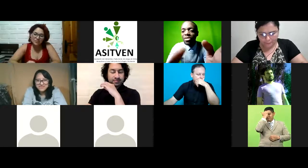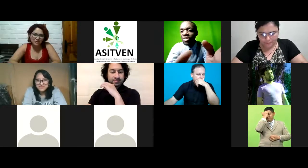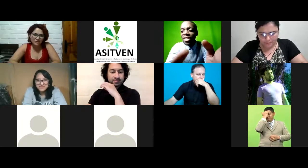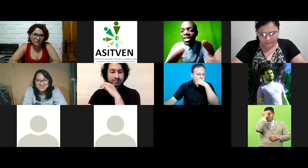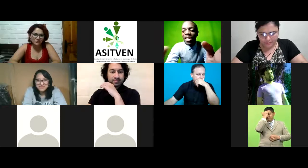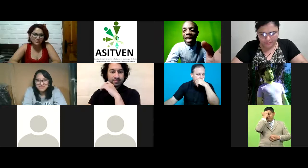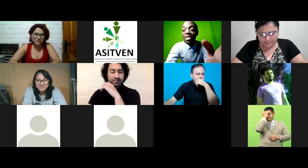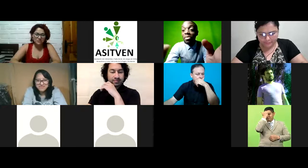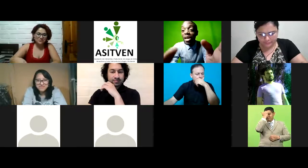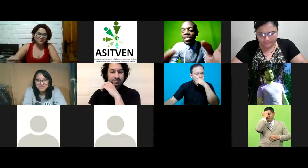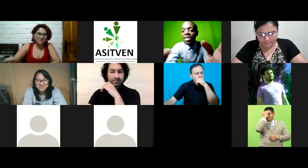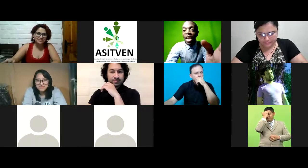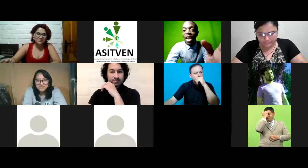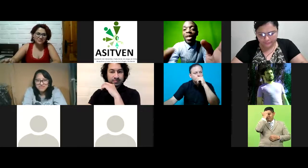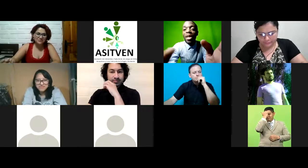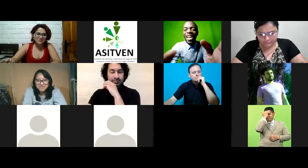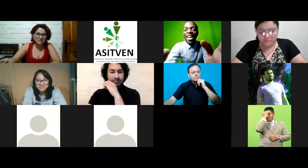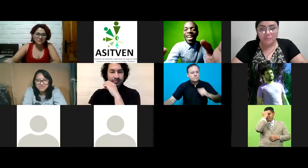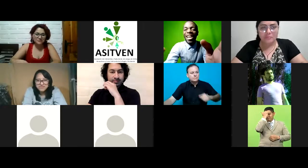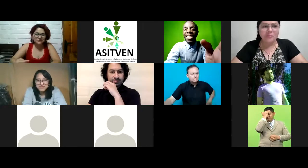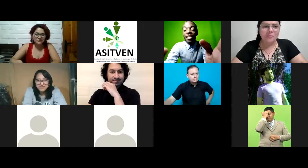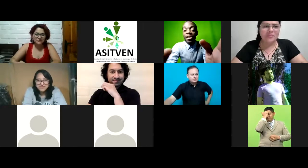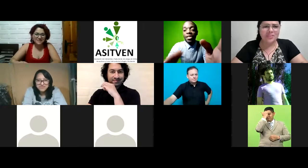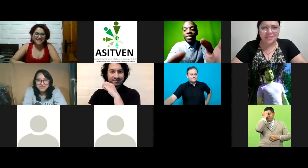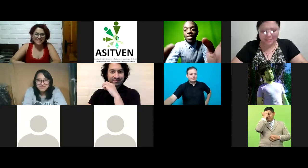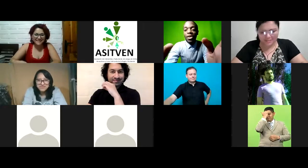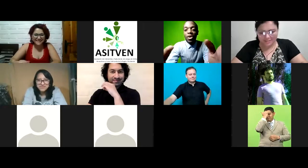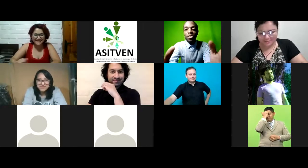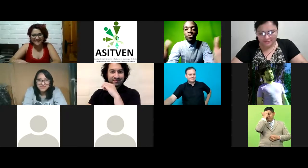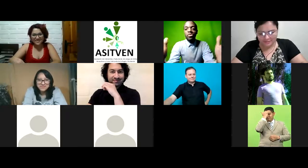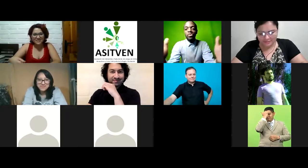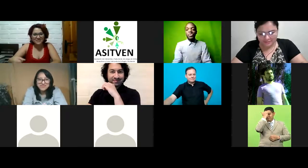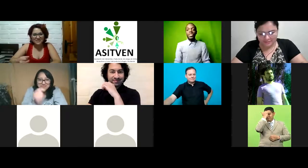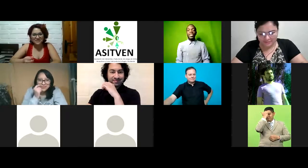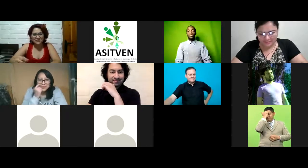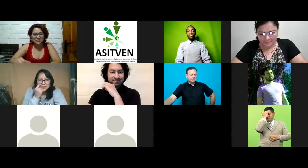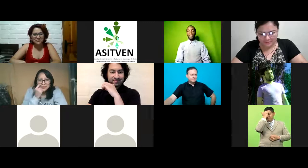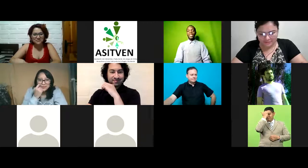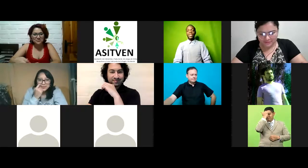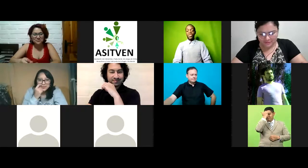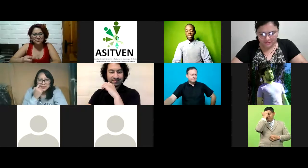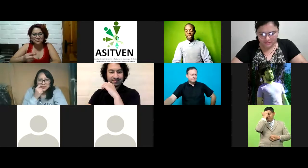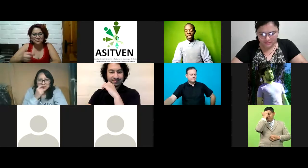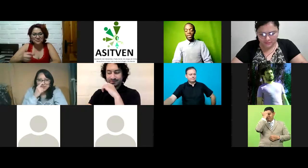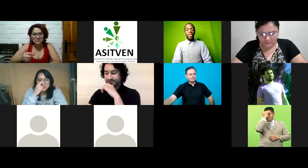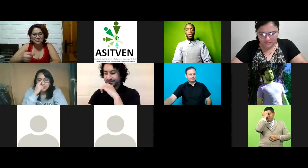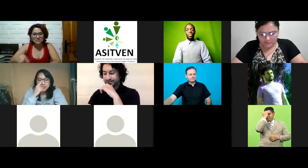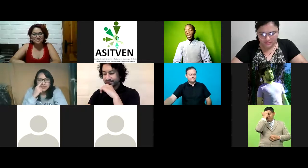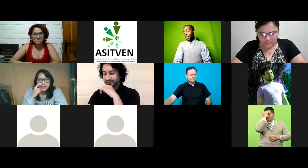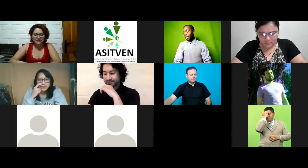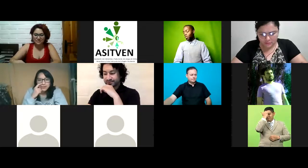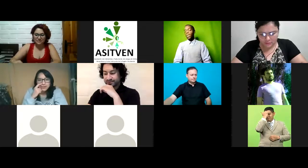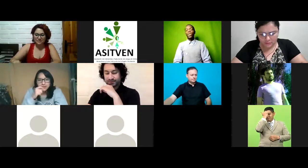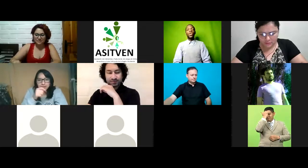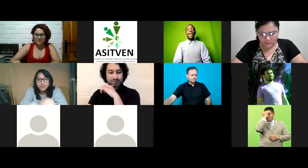Norberto, Asidben, ¿quién será? Si no, un placer, señores, de verdad siempre es